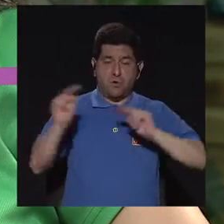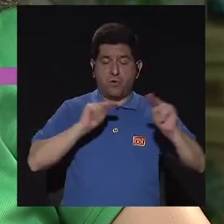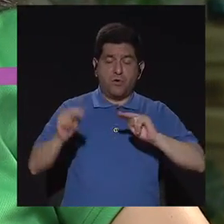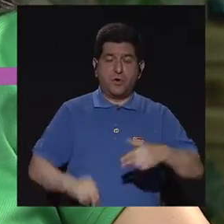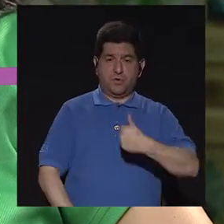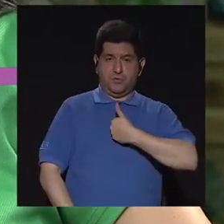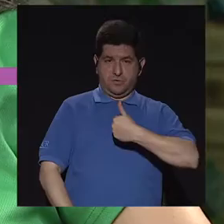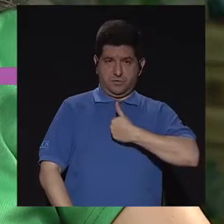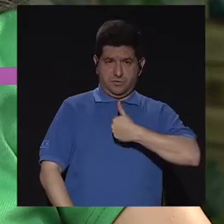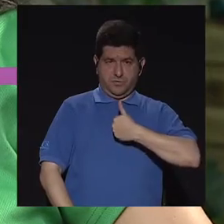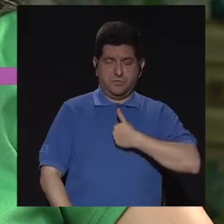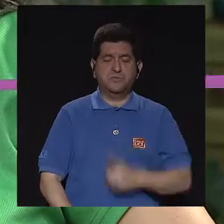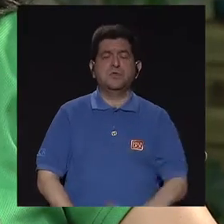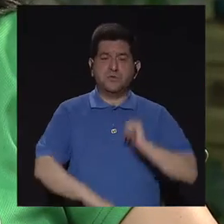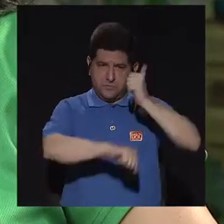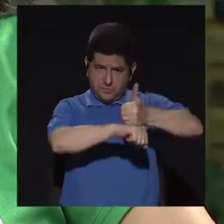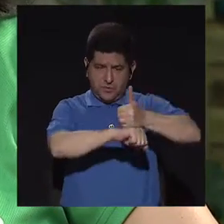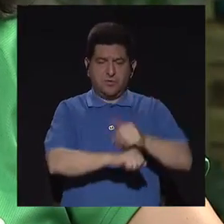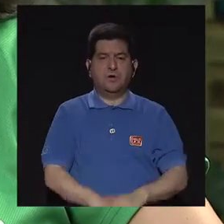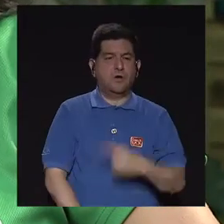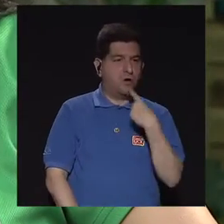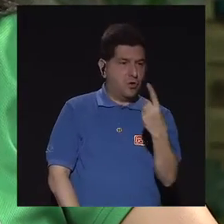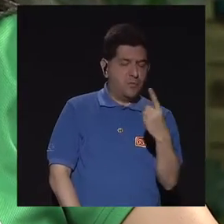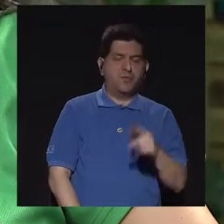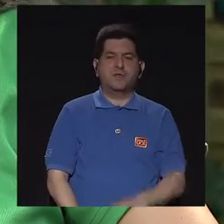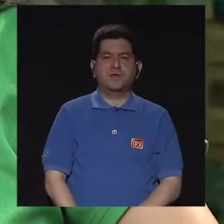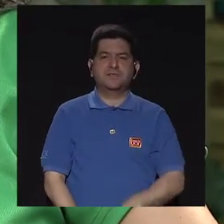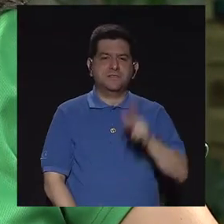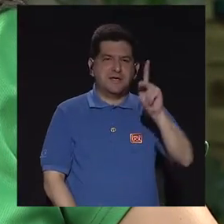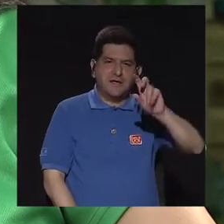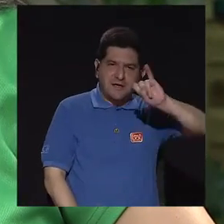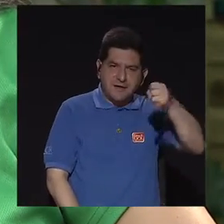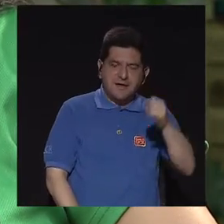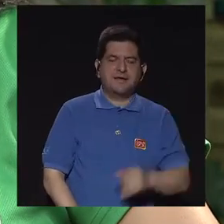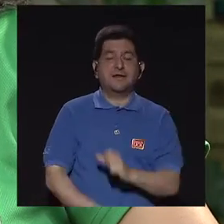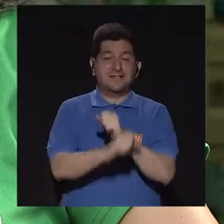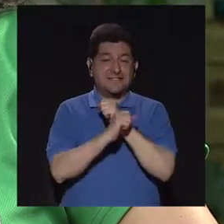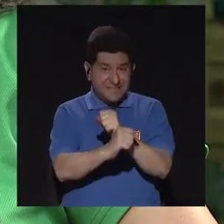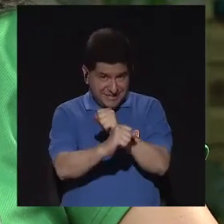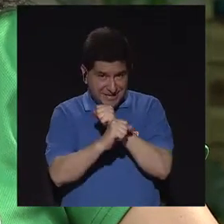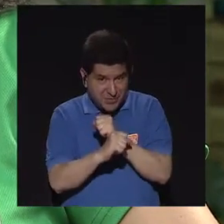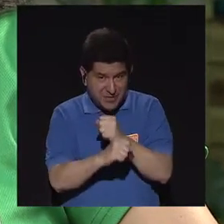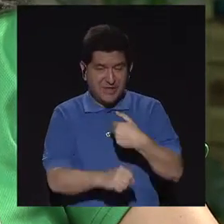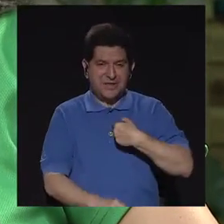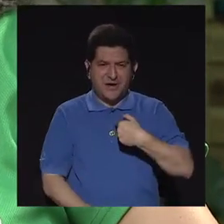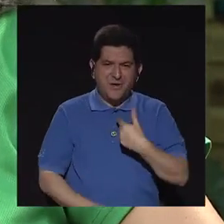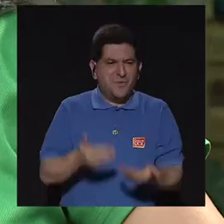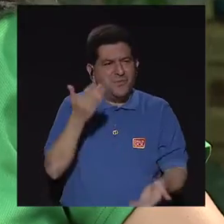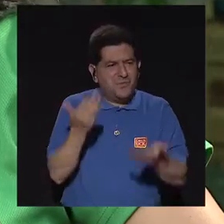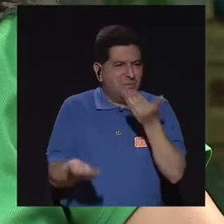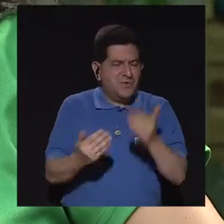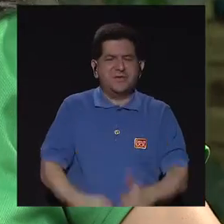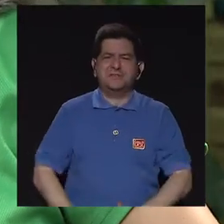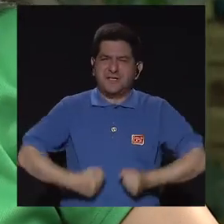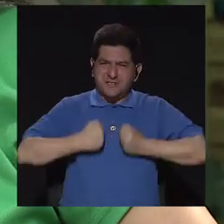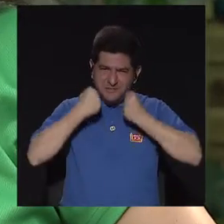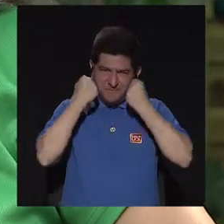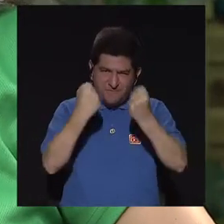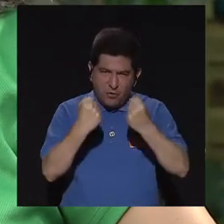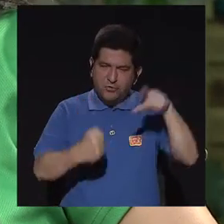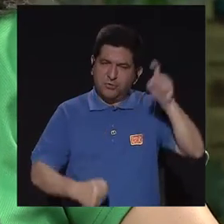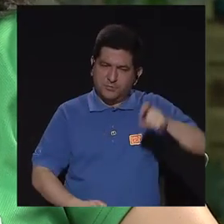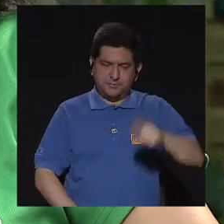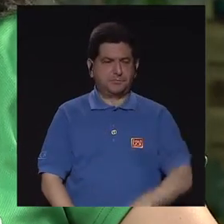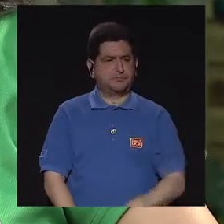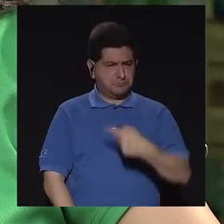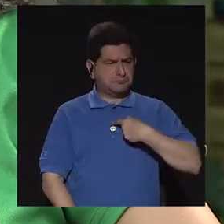negocio propio. O sea, hay opciones, y también, como dice Keiner, la seguridad también uno tiene como que fortalecerla un